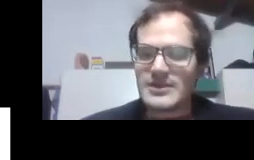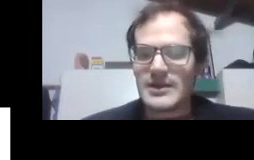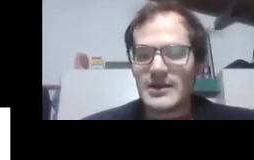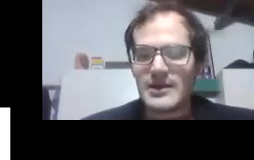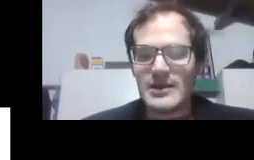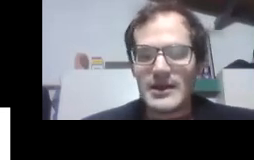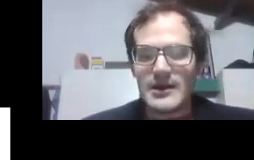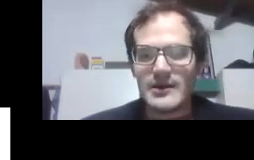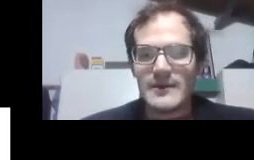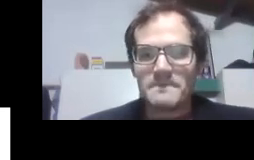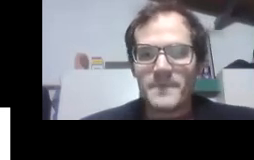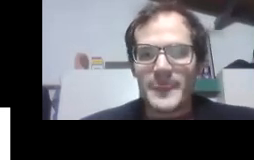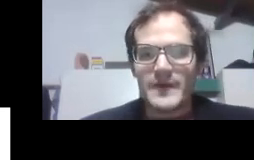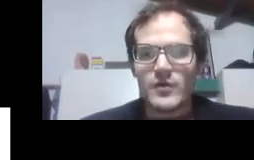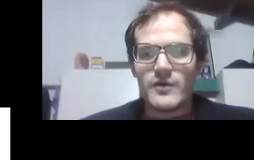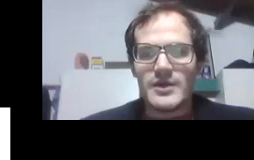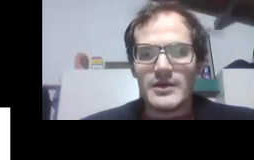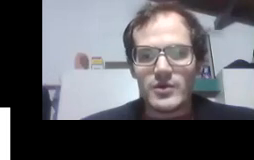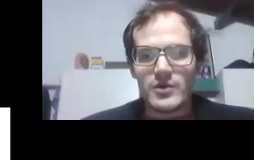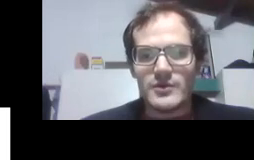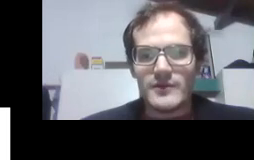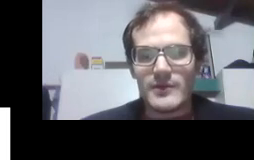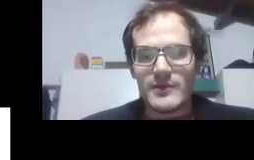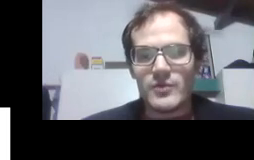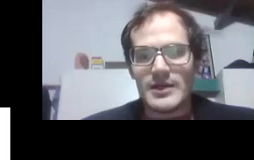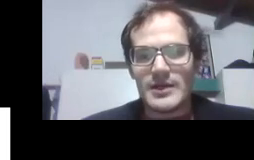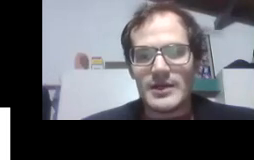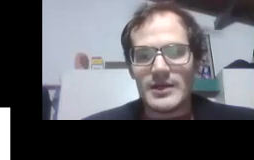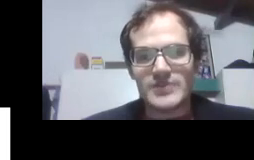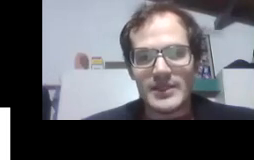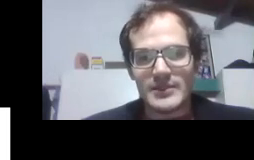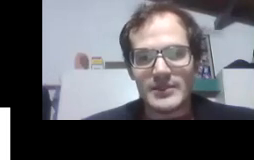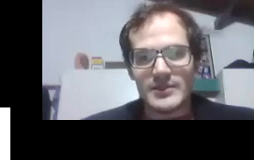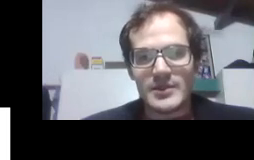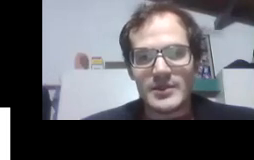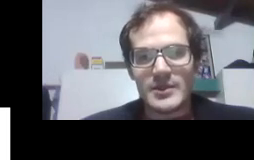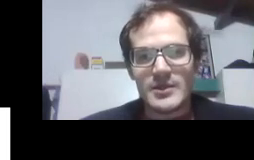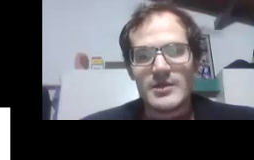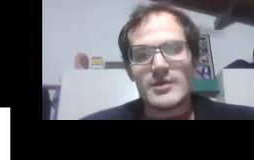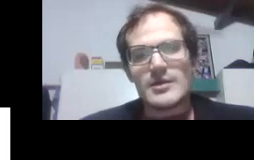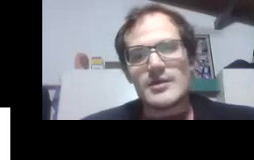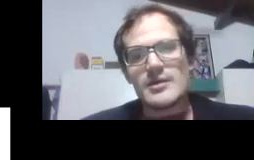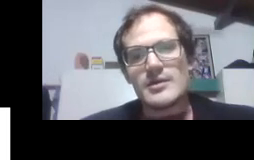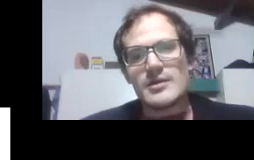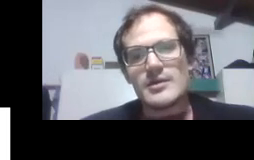que vamos a sacarle al gobernador y vamos a amistarnos con Buenos